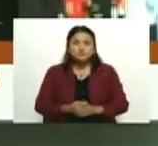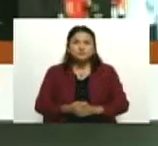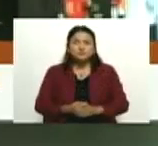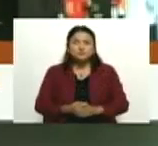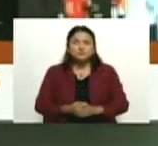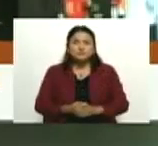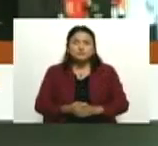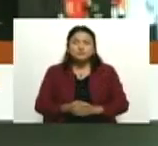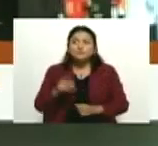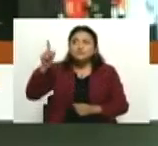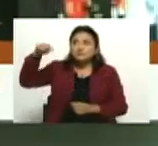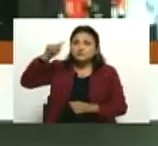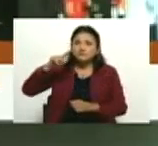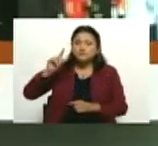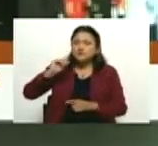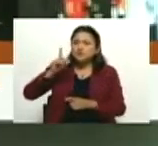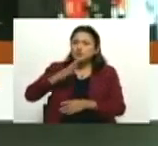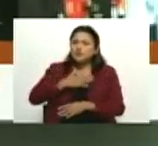para nosotros.